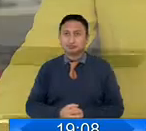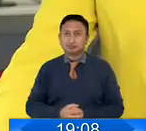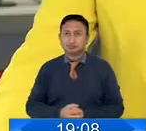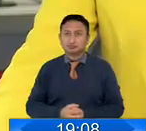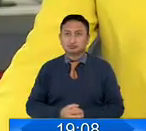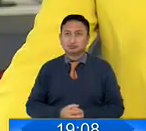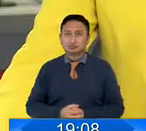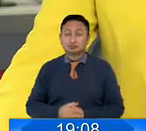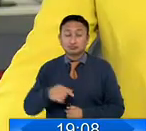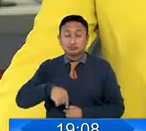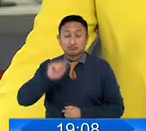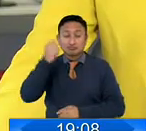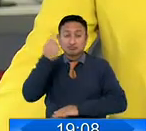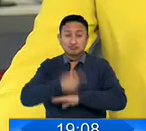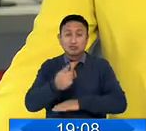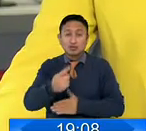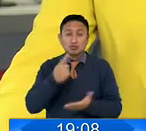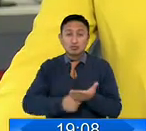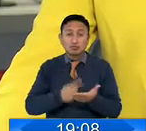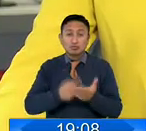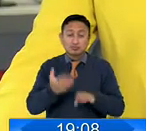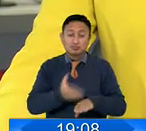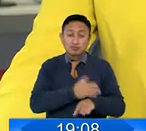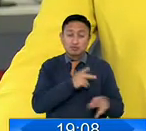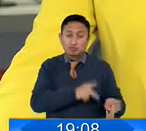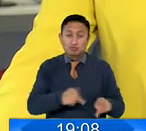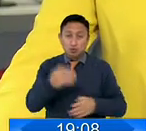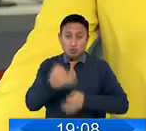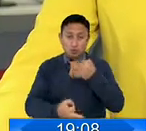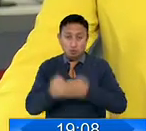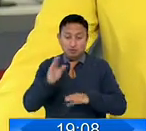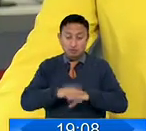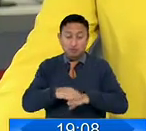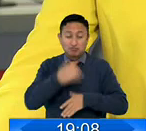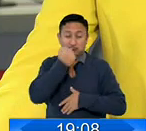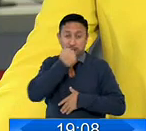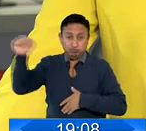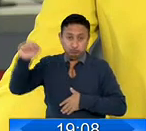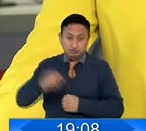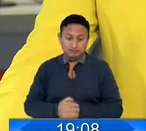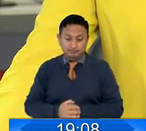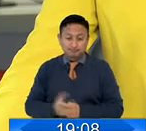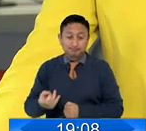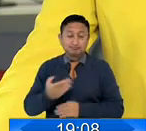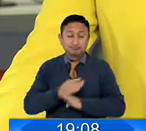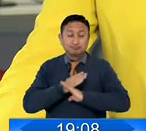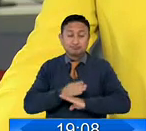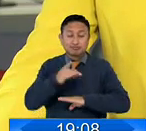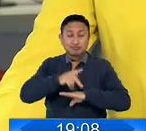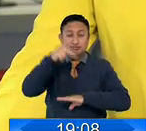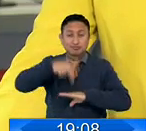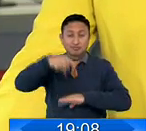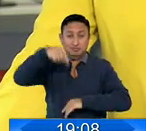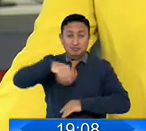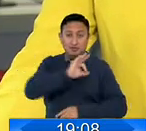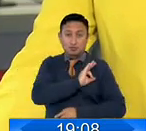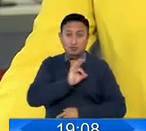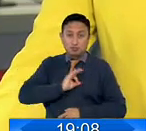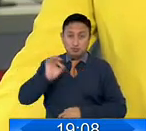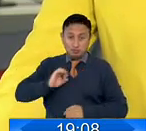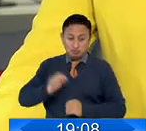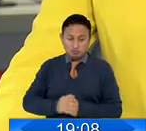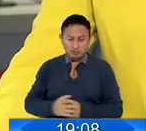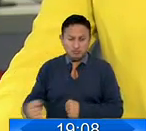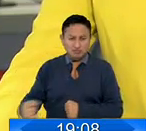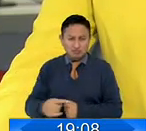en el primer día de audiencia preparatoria de juicio por el delito de rebelión la defensa de la prefecta de pichincha paola pabón presentó dos vicios de nulidad que